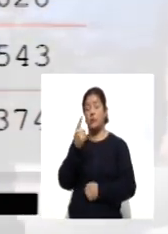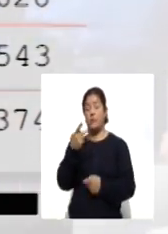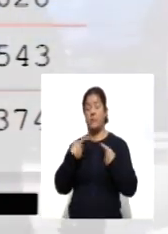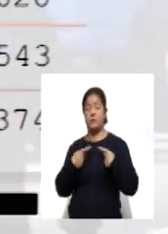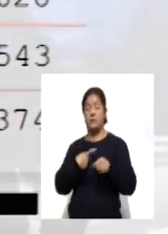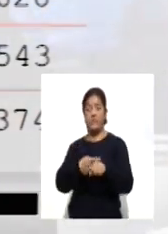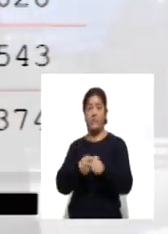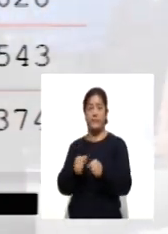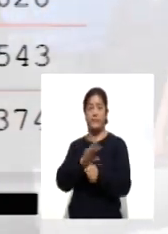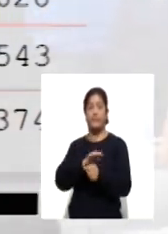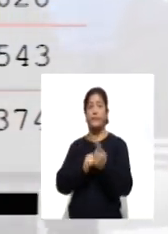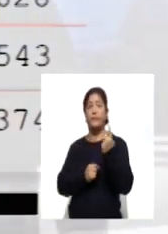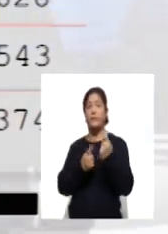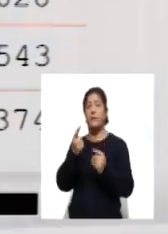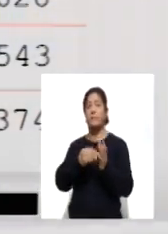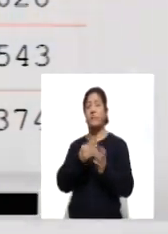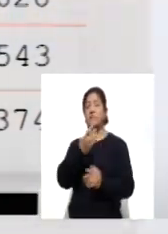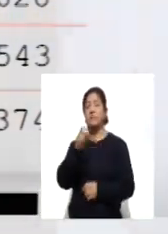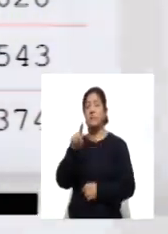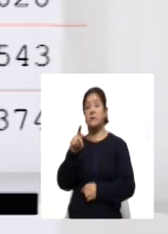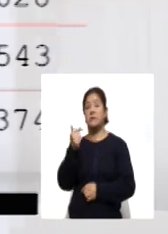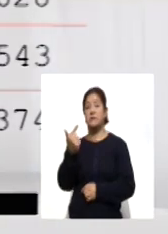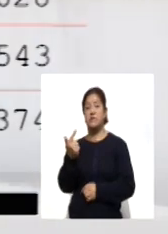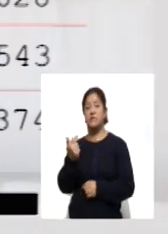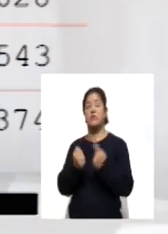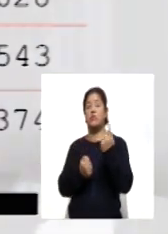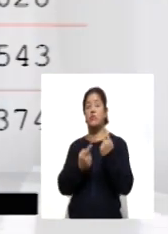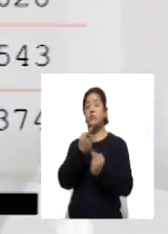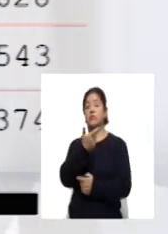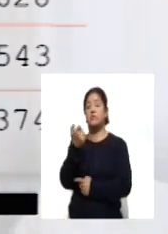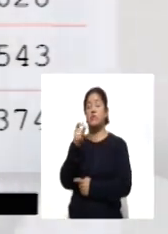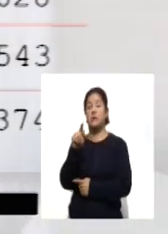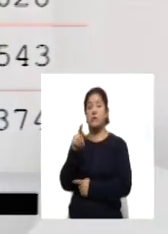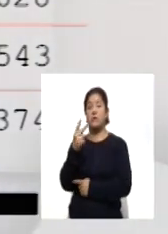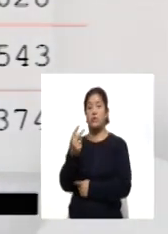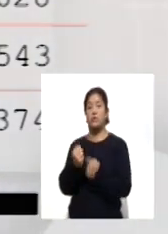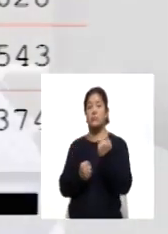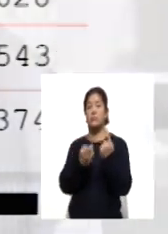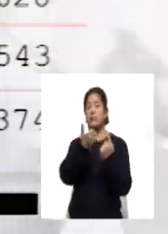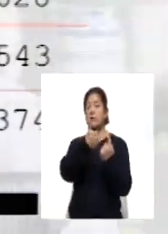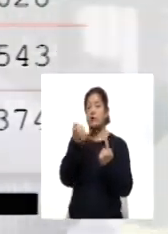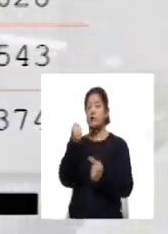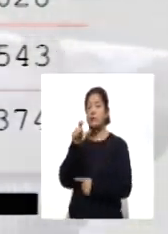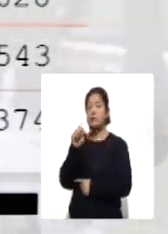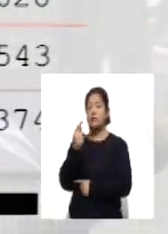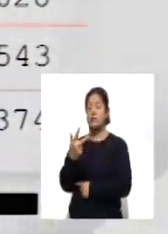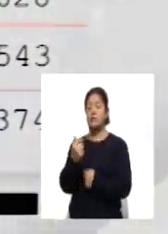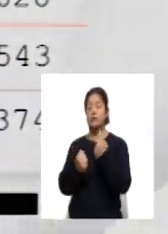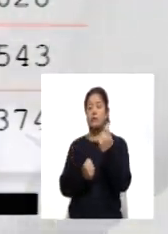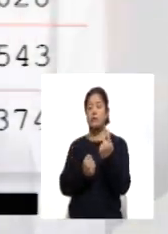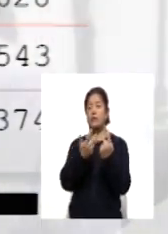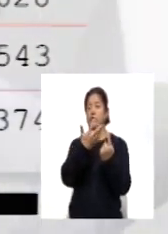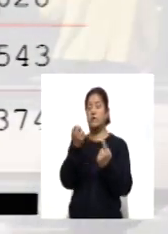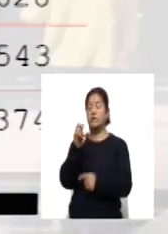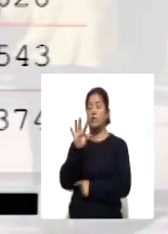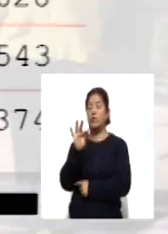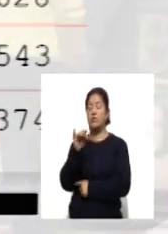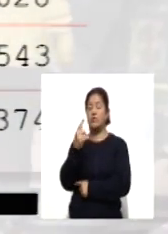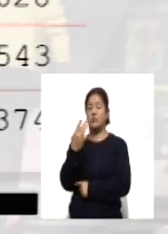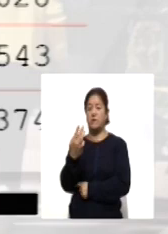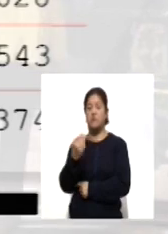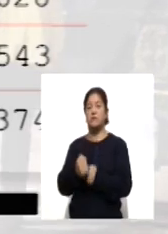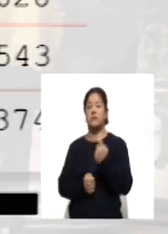Apizaco 1.377, Chautempan 772, Huamantla 628, Zacatelco